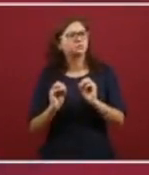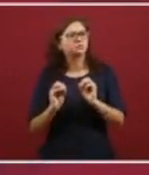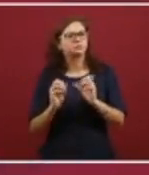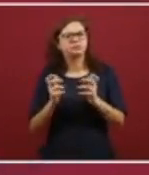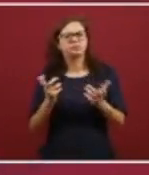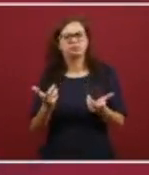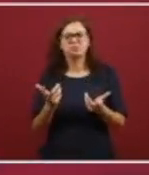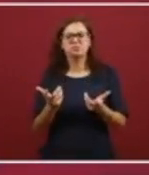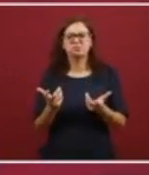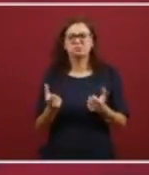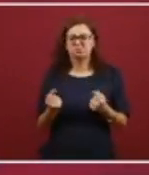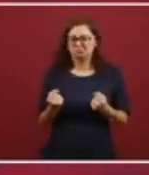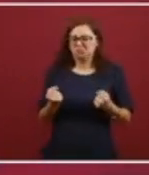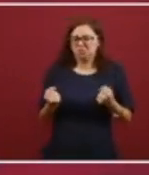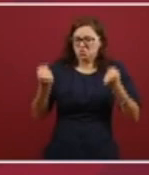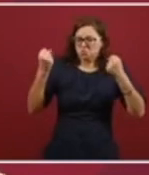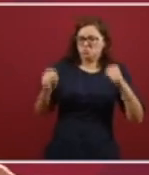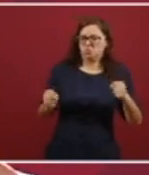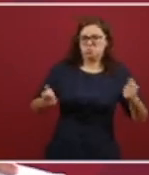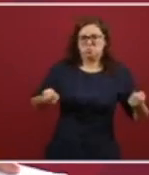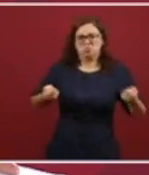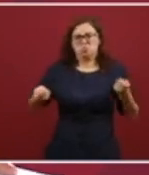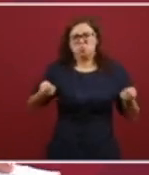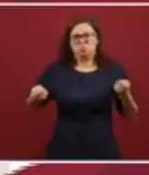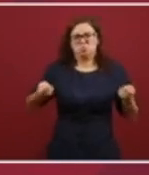signos de autoritarismo.